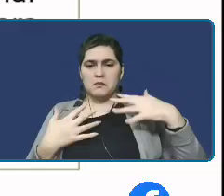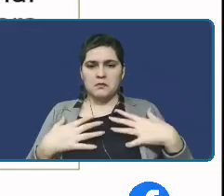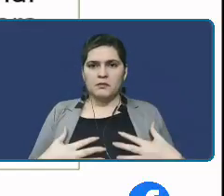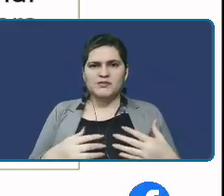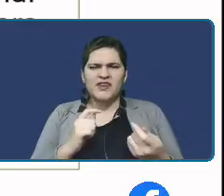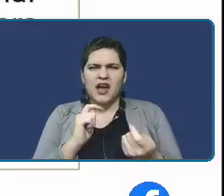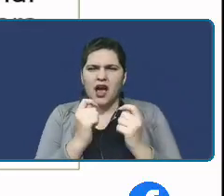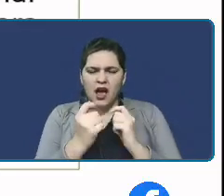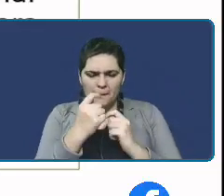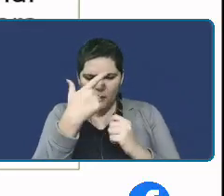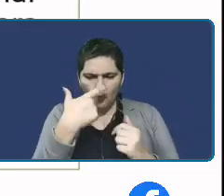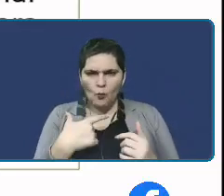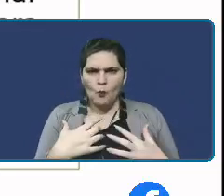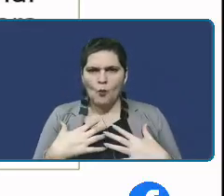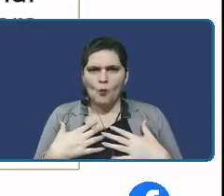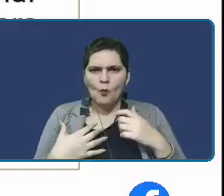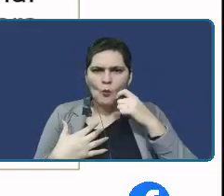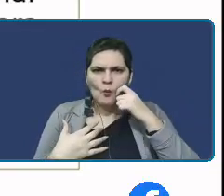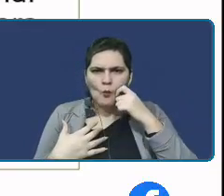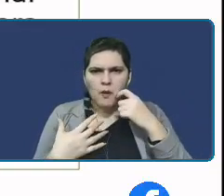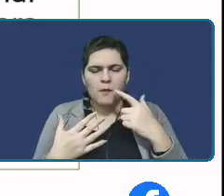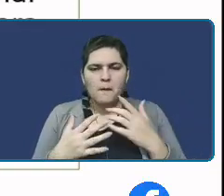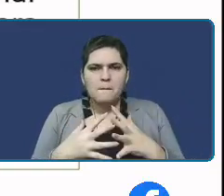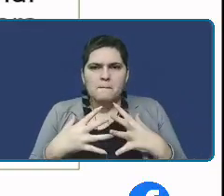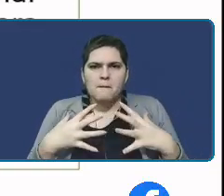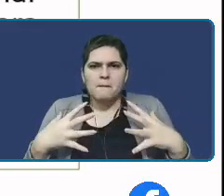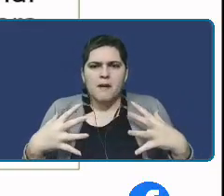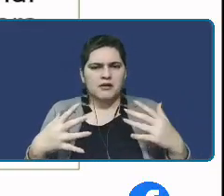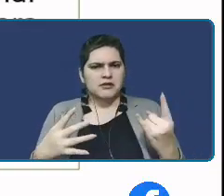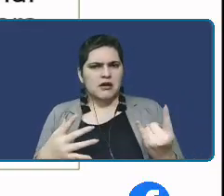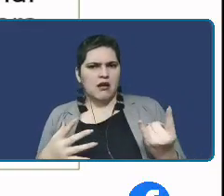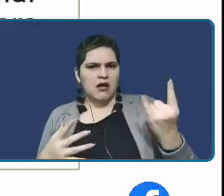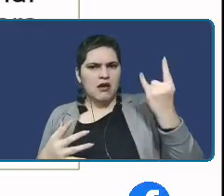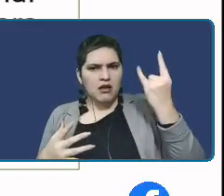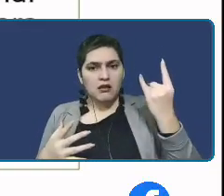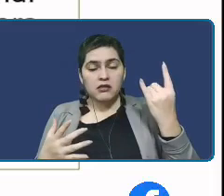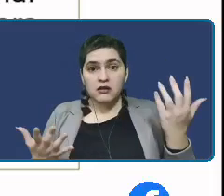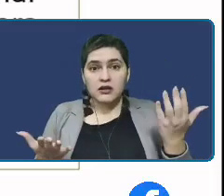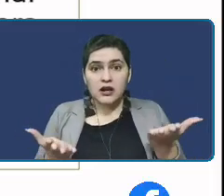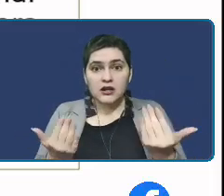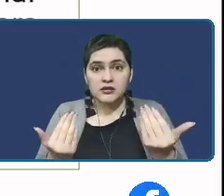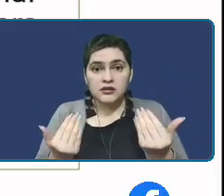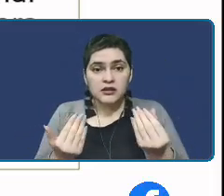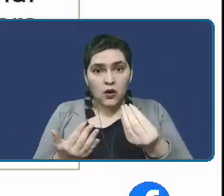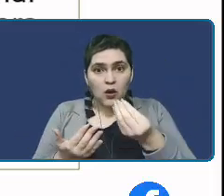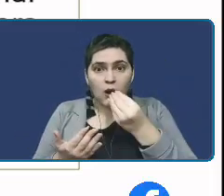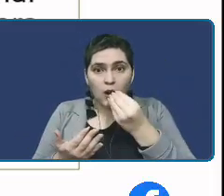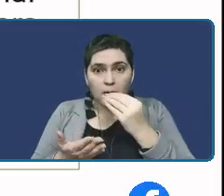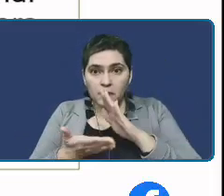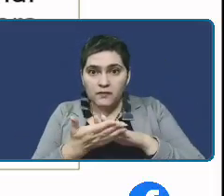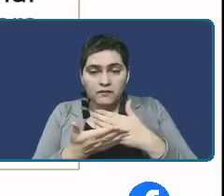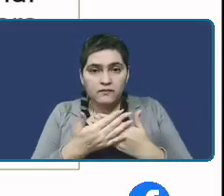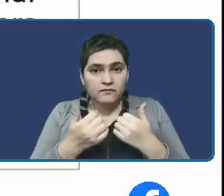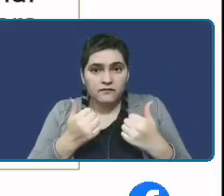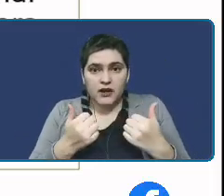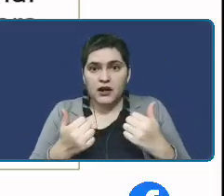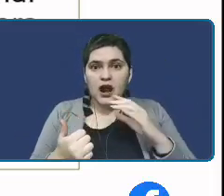significativos, uno va sumando peso, sumando estatura, y todo eso necesita nutrientes y calorías, pero